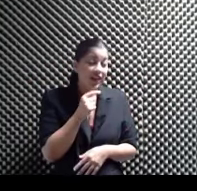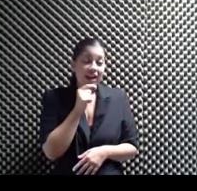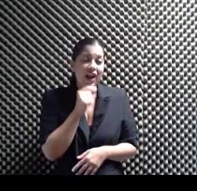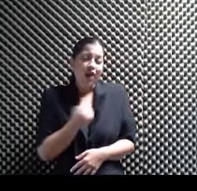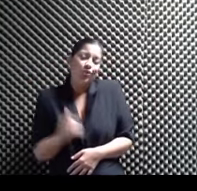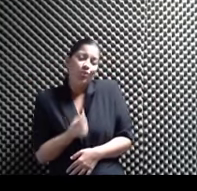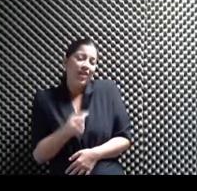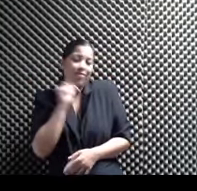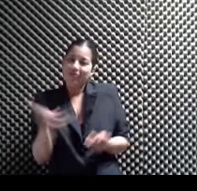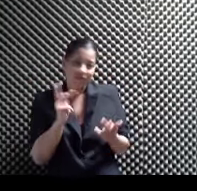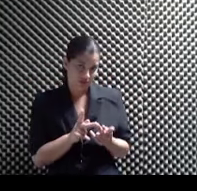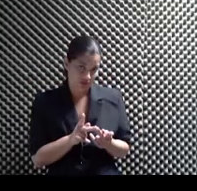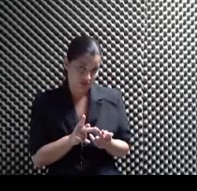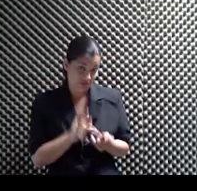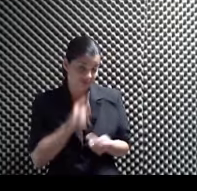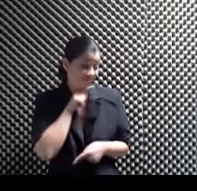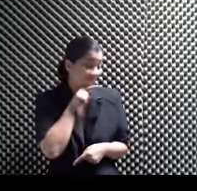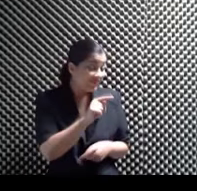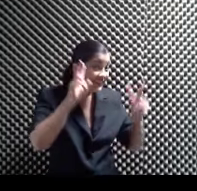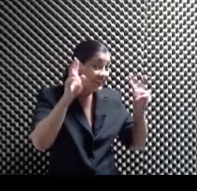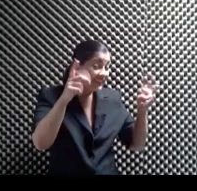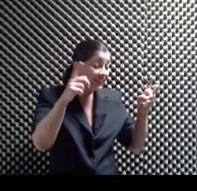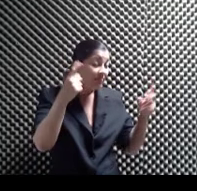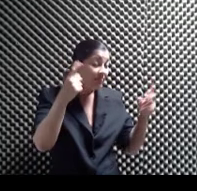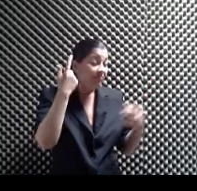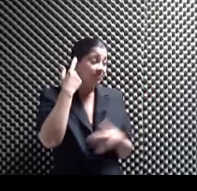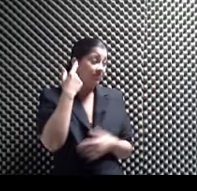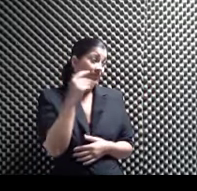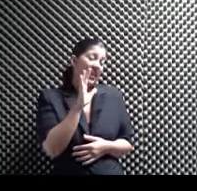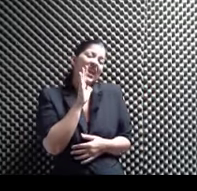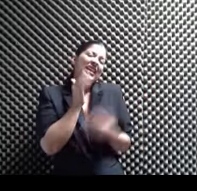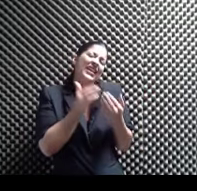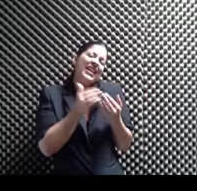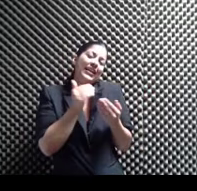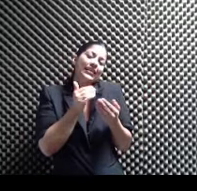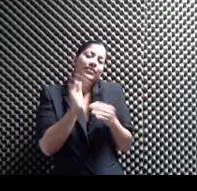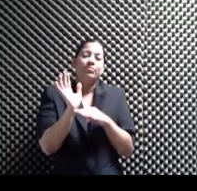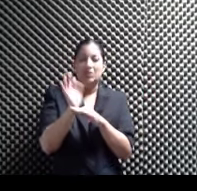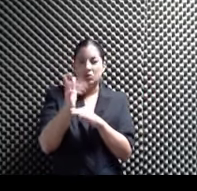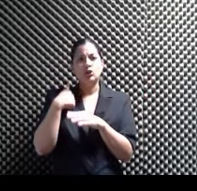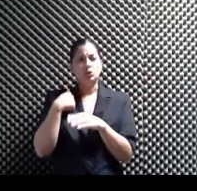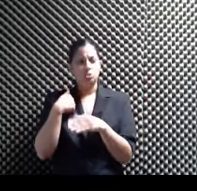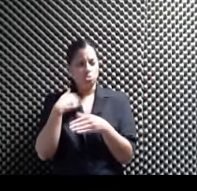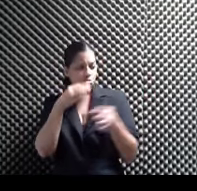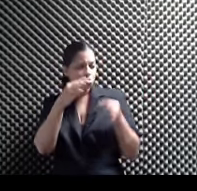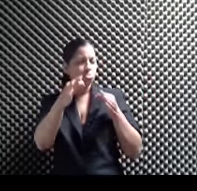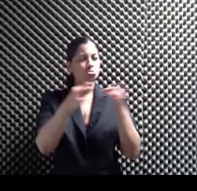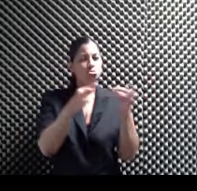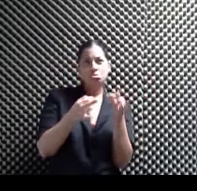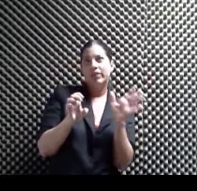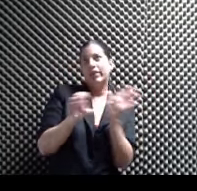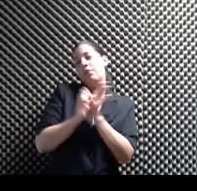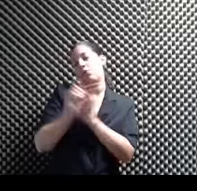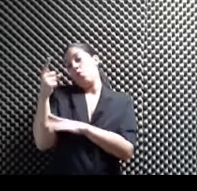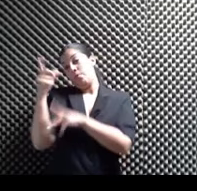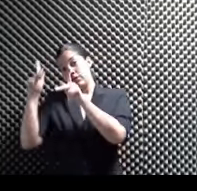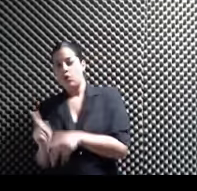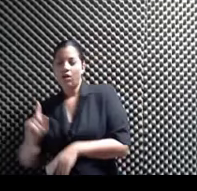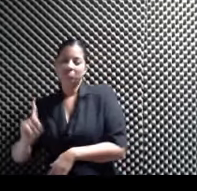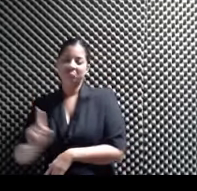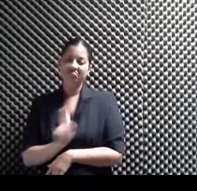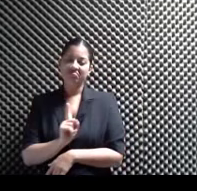Y es un tema Casi como una película Y voy explicando Que es un individuo Que va caminando solo Entonces la melodía Se queda